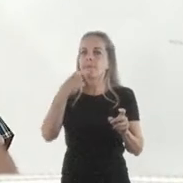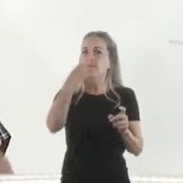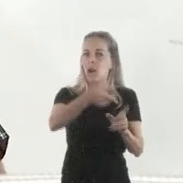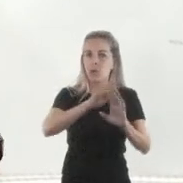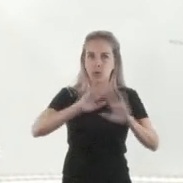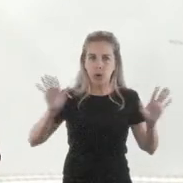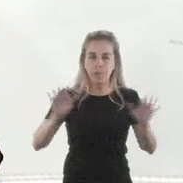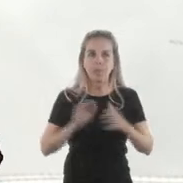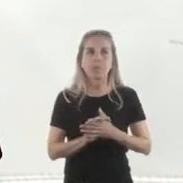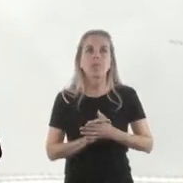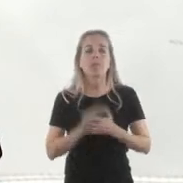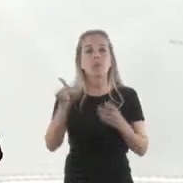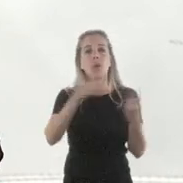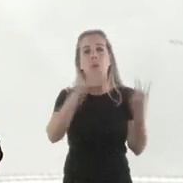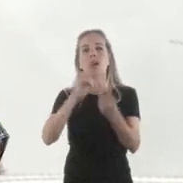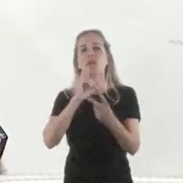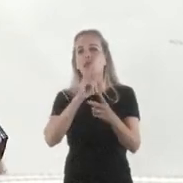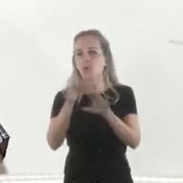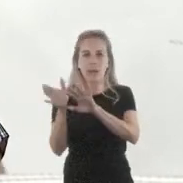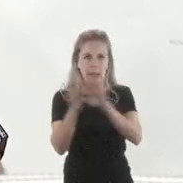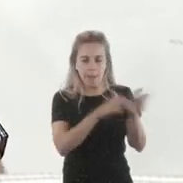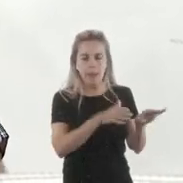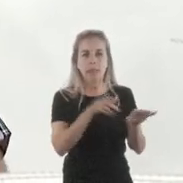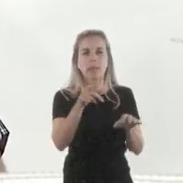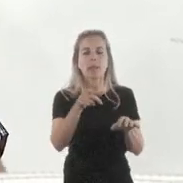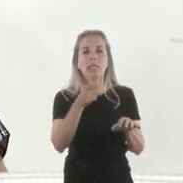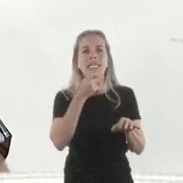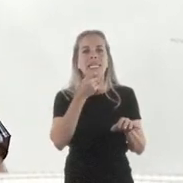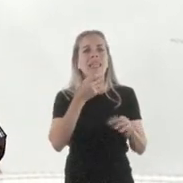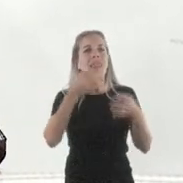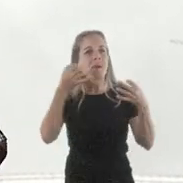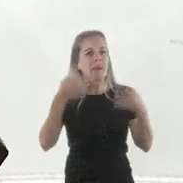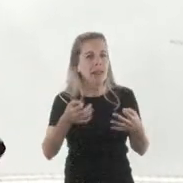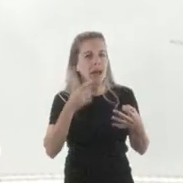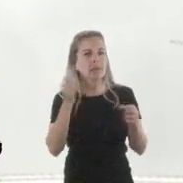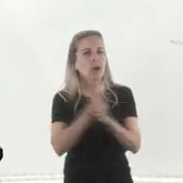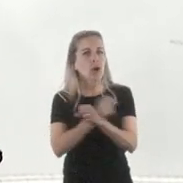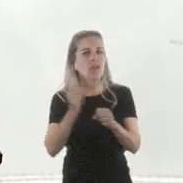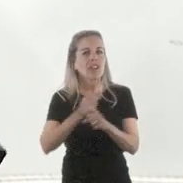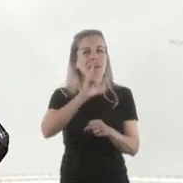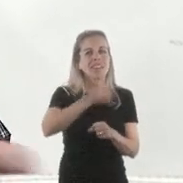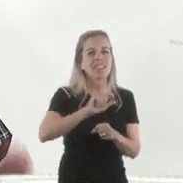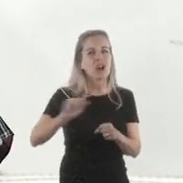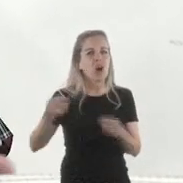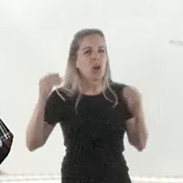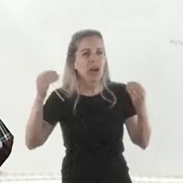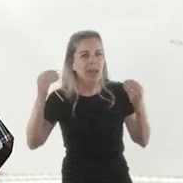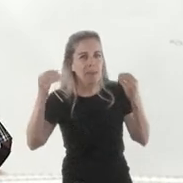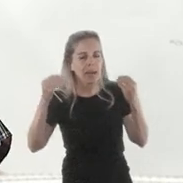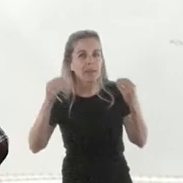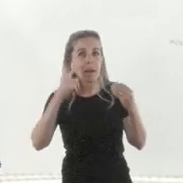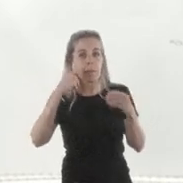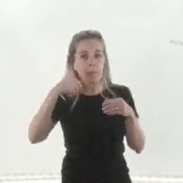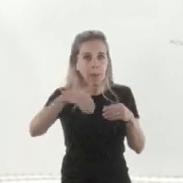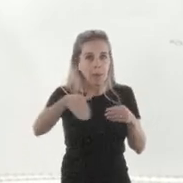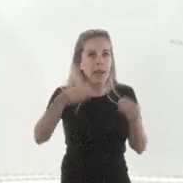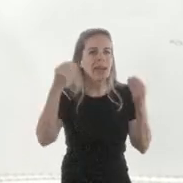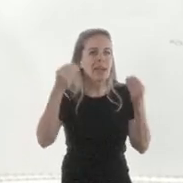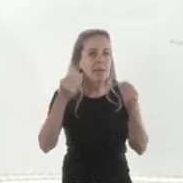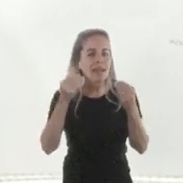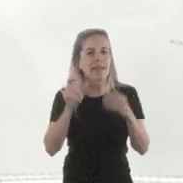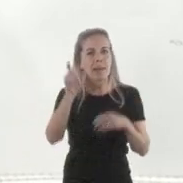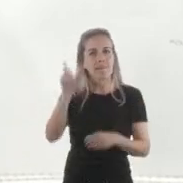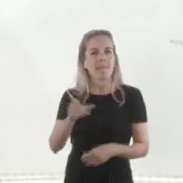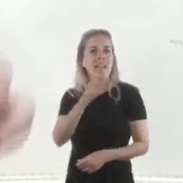independientemente a ese viaje, si efectivamente se va a confirmar o no que el alejamiento en los próximos días de Mansur del cargo de